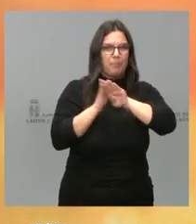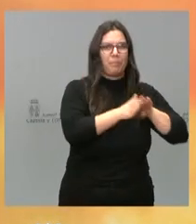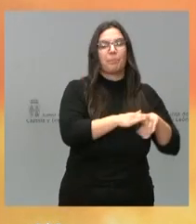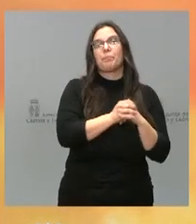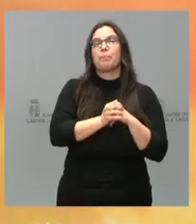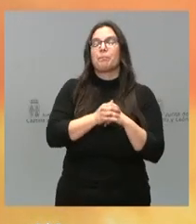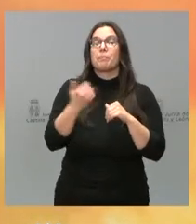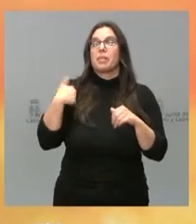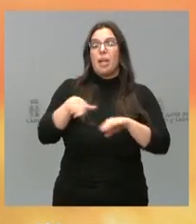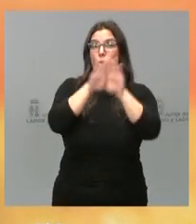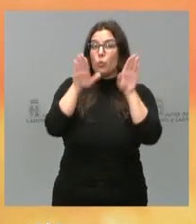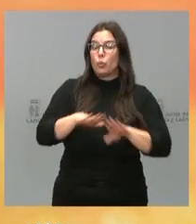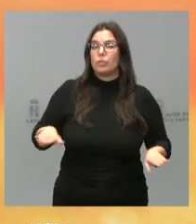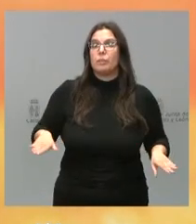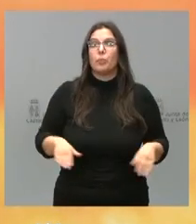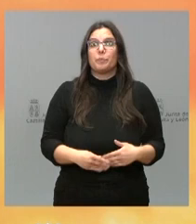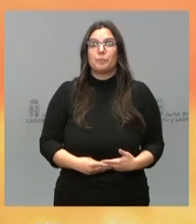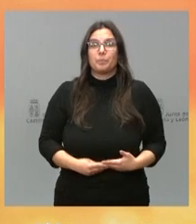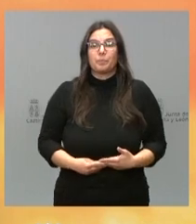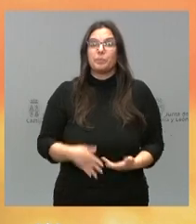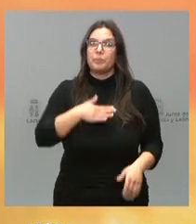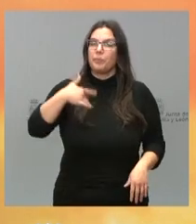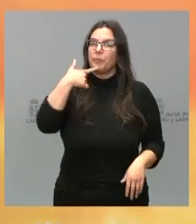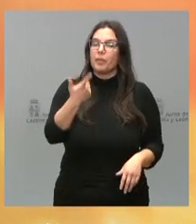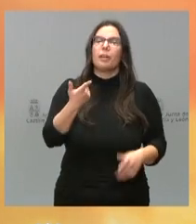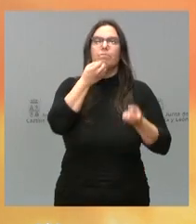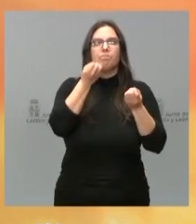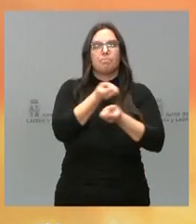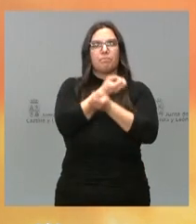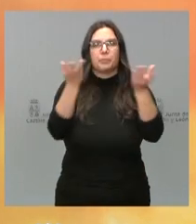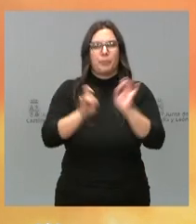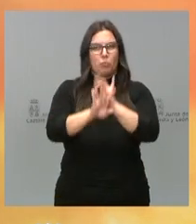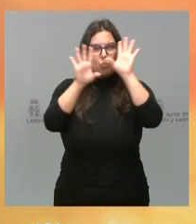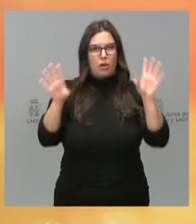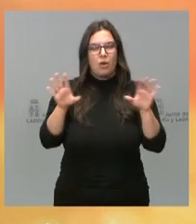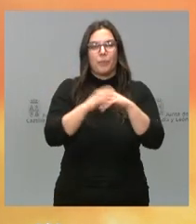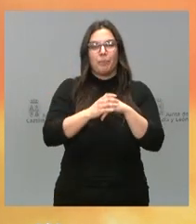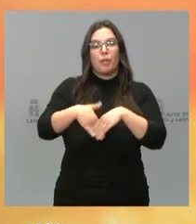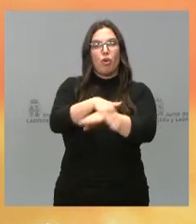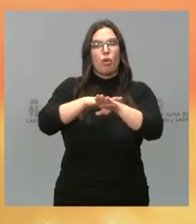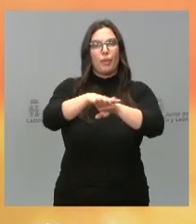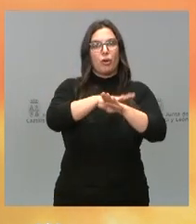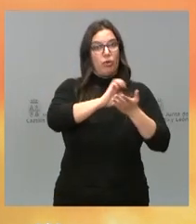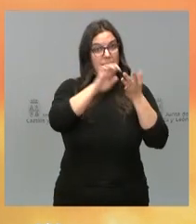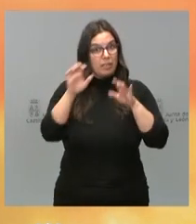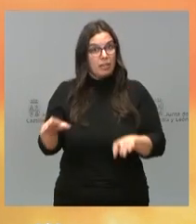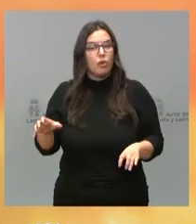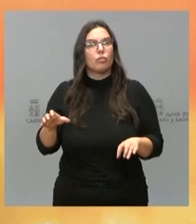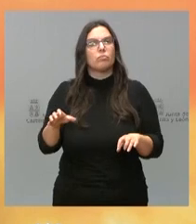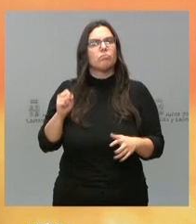sí ya para finalizar quiero trasladar un mensaje muy claro el gobierno de Castilla y león